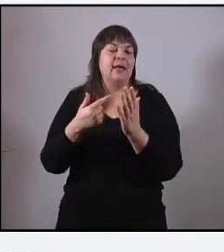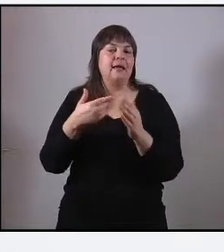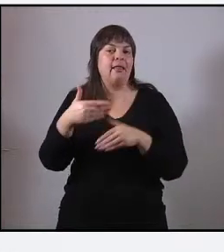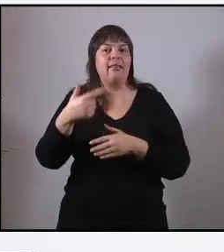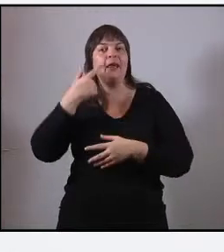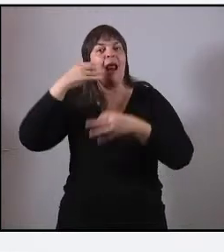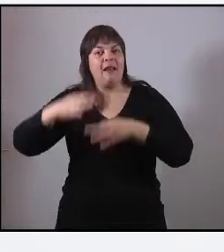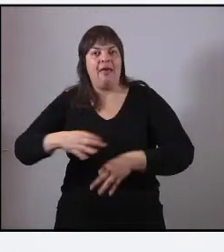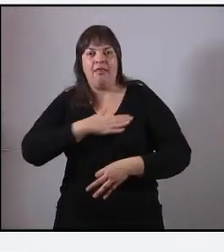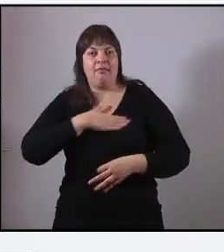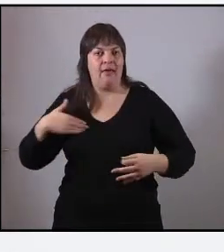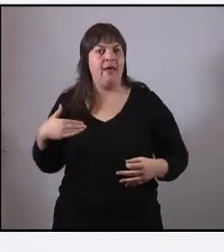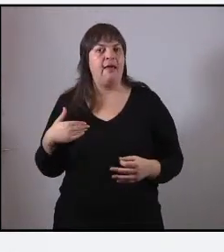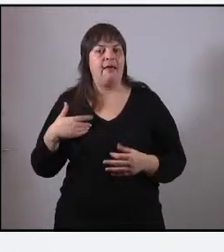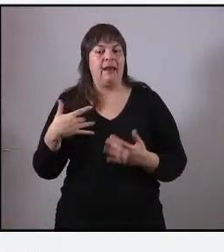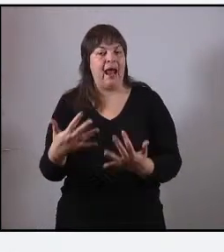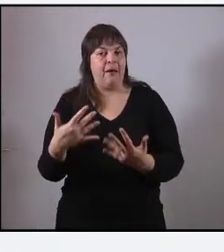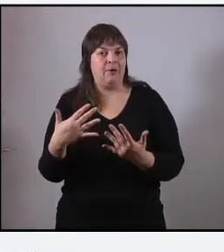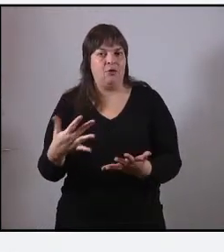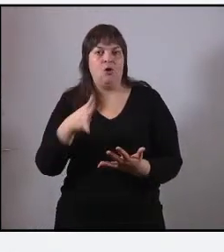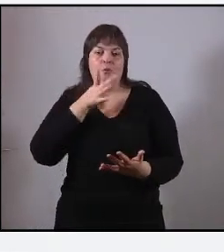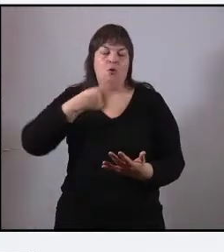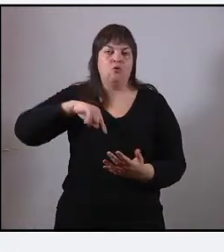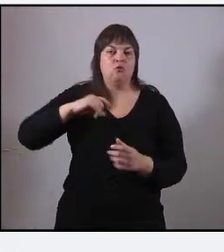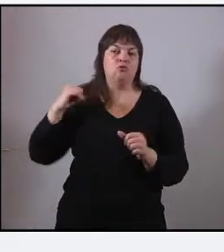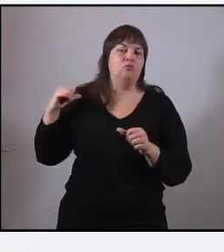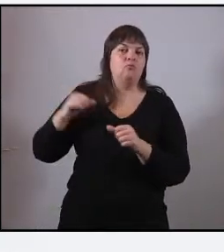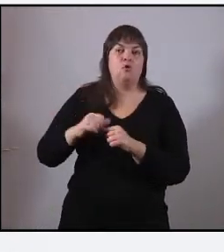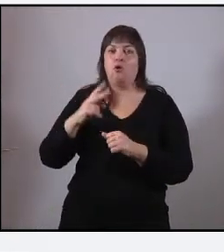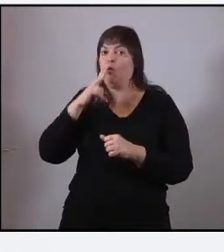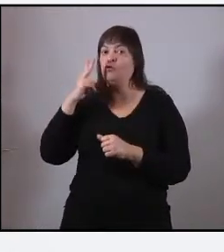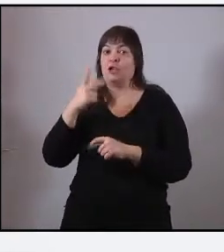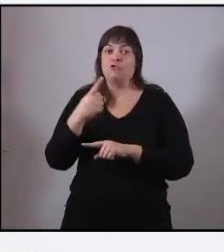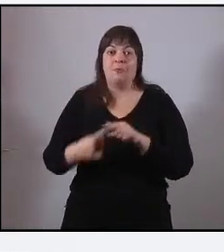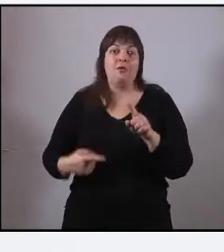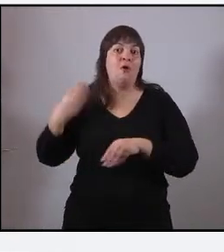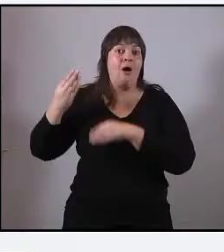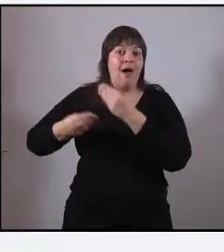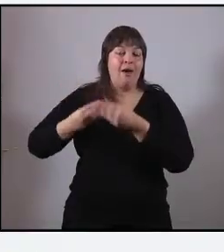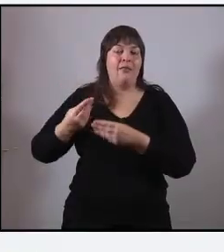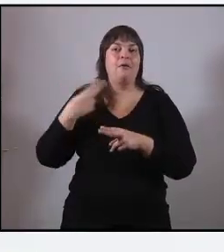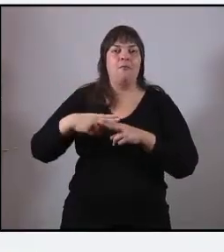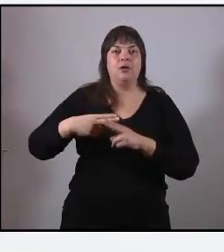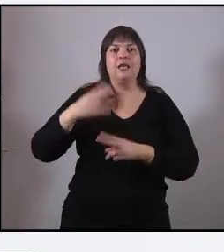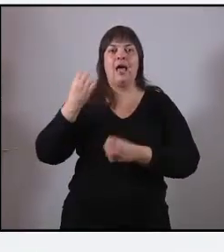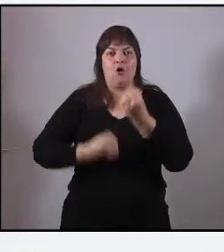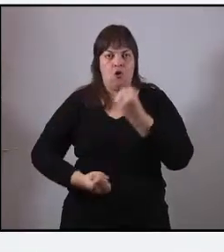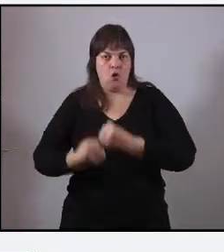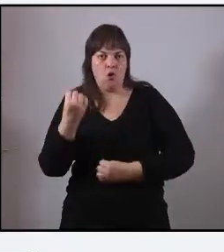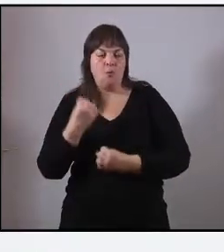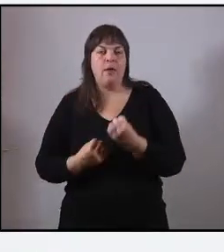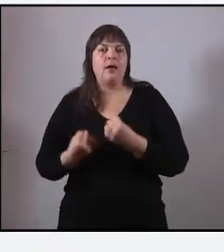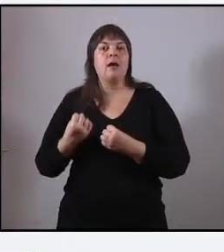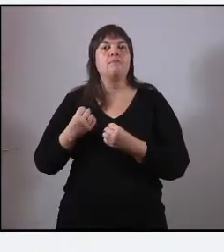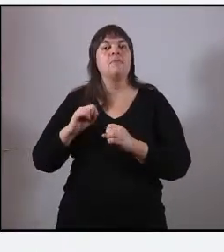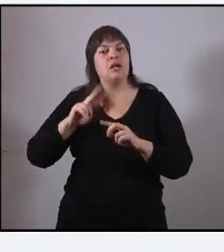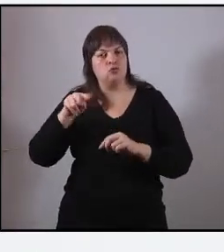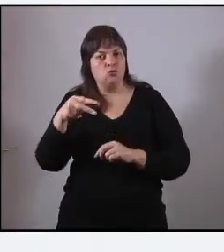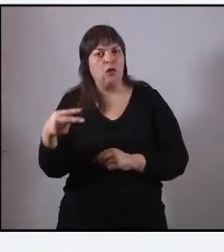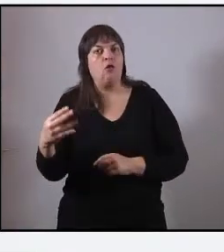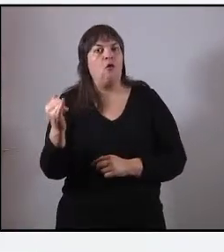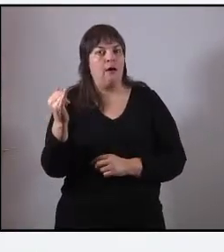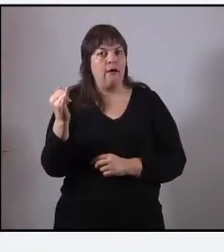posible. Porque lo que queremos es seguir haciendo lo que hemos hecho estos 2 años y medio, que son políticas económicas que han dado sus frutos, que han dado